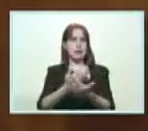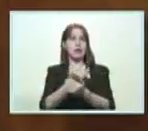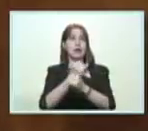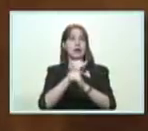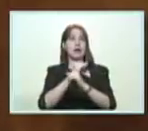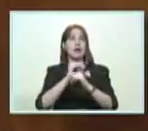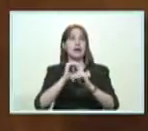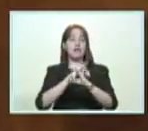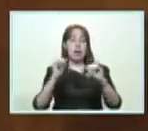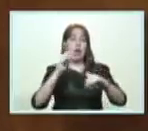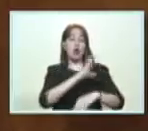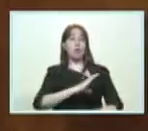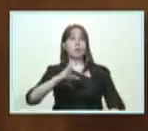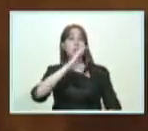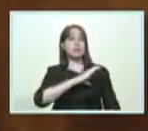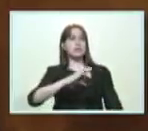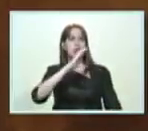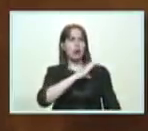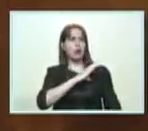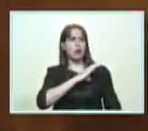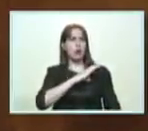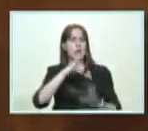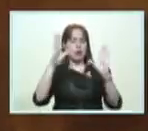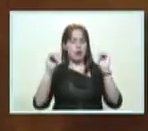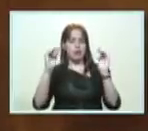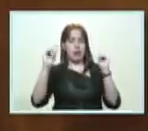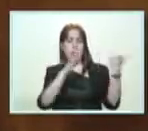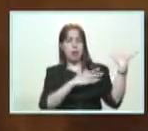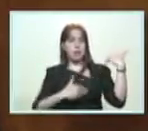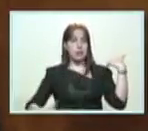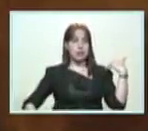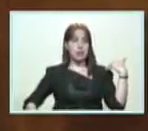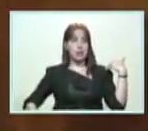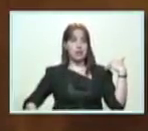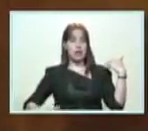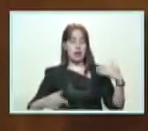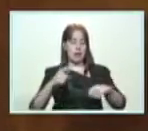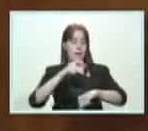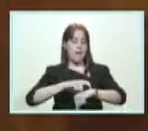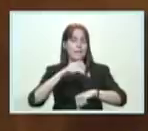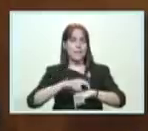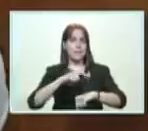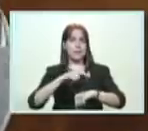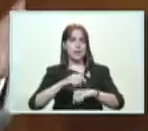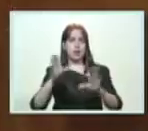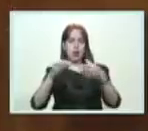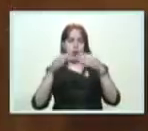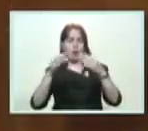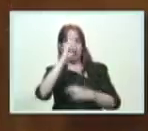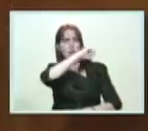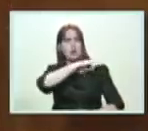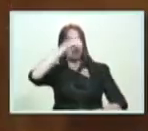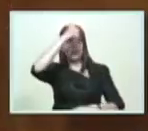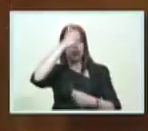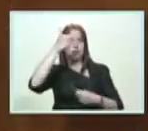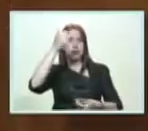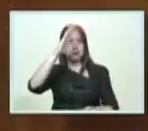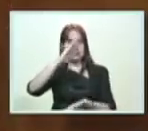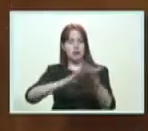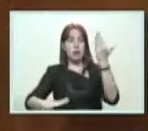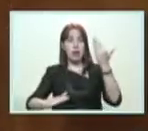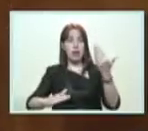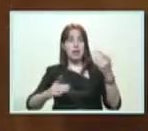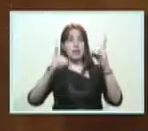designa una comisión para que despida al presidente mientras la junta directiva lo acompaña a la salida.